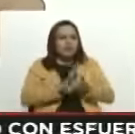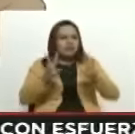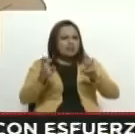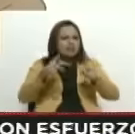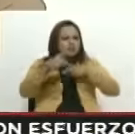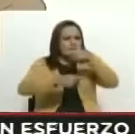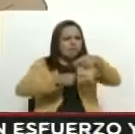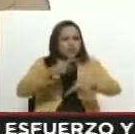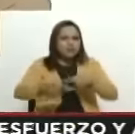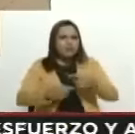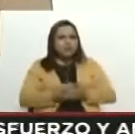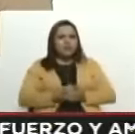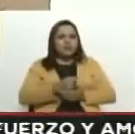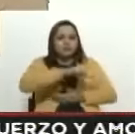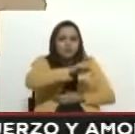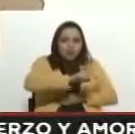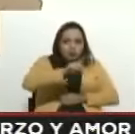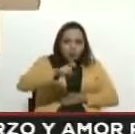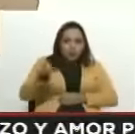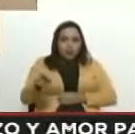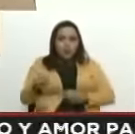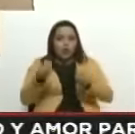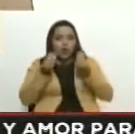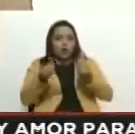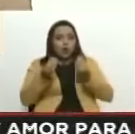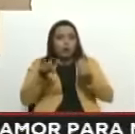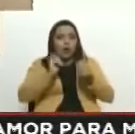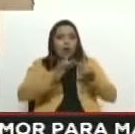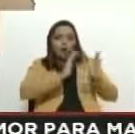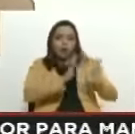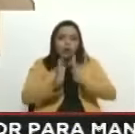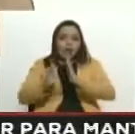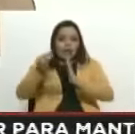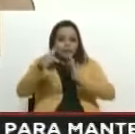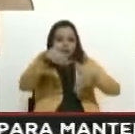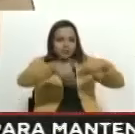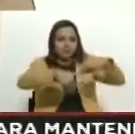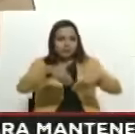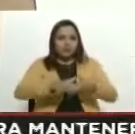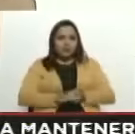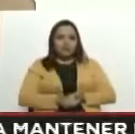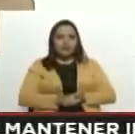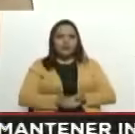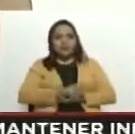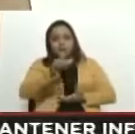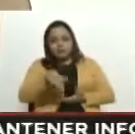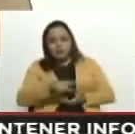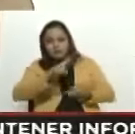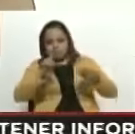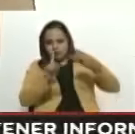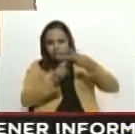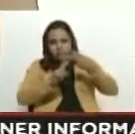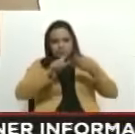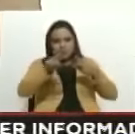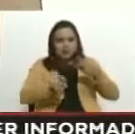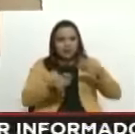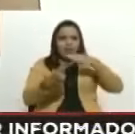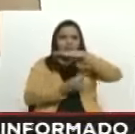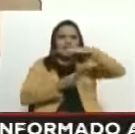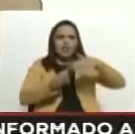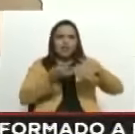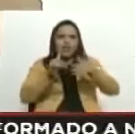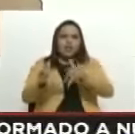ya usted hacía referencia, ¿cómo quedan los organizadores de estas elecciones? Y la número 3, según datos preliminares, ganó